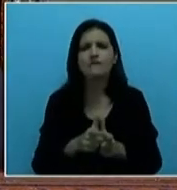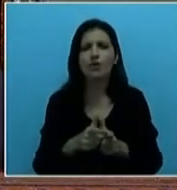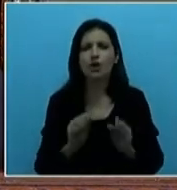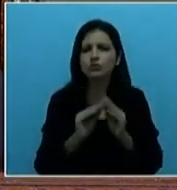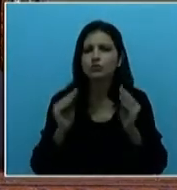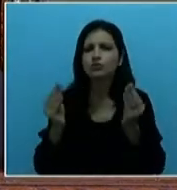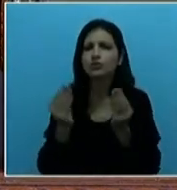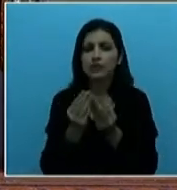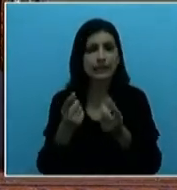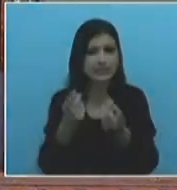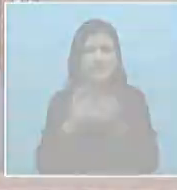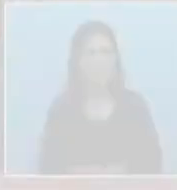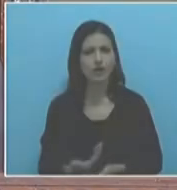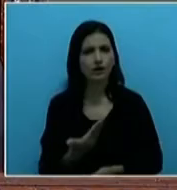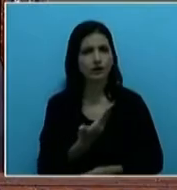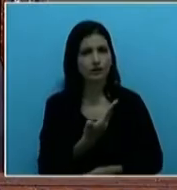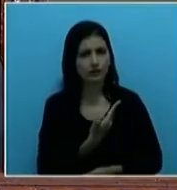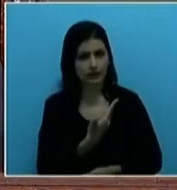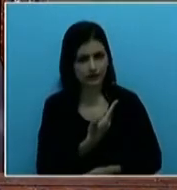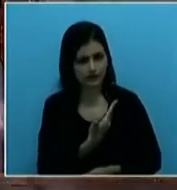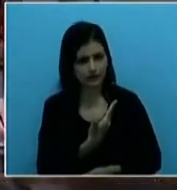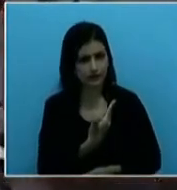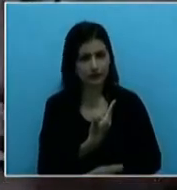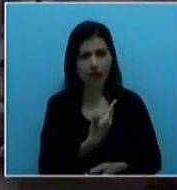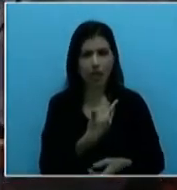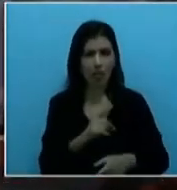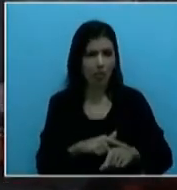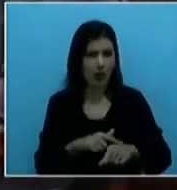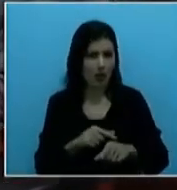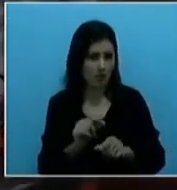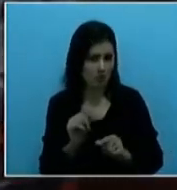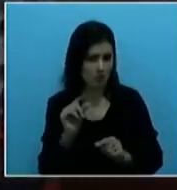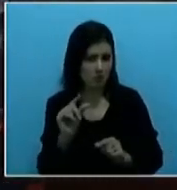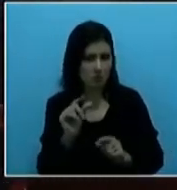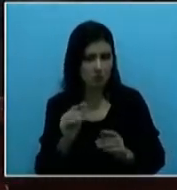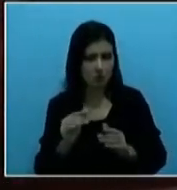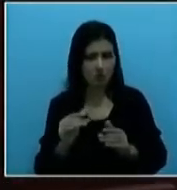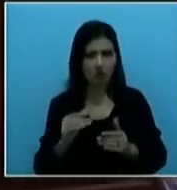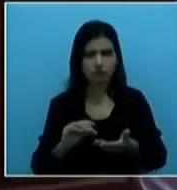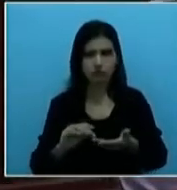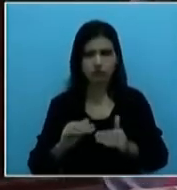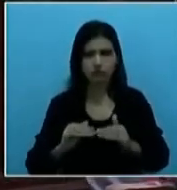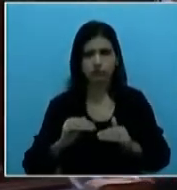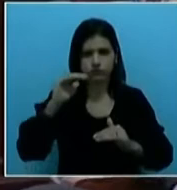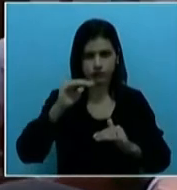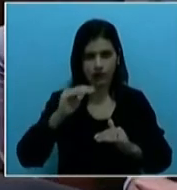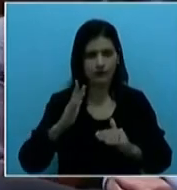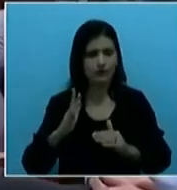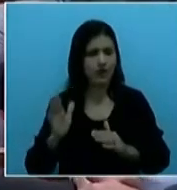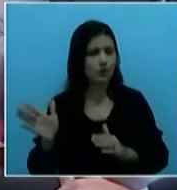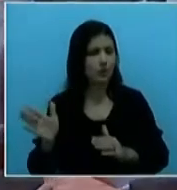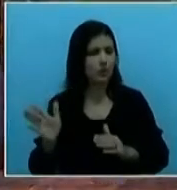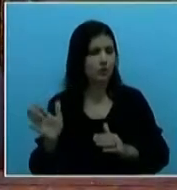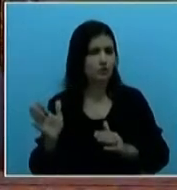menos en estos momentos hoy tenemos una franca recuperación de todos los sectores productivos